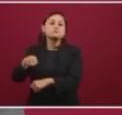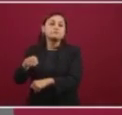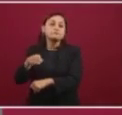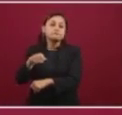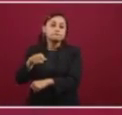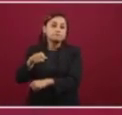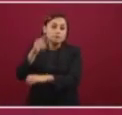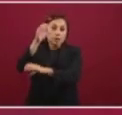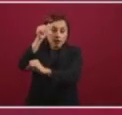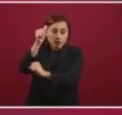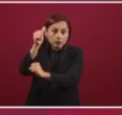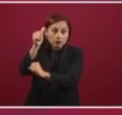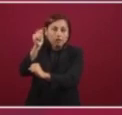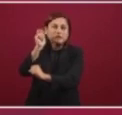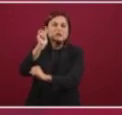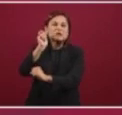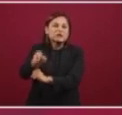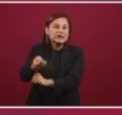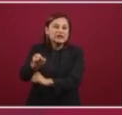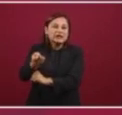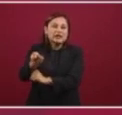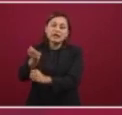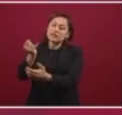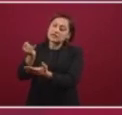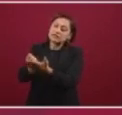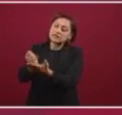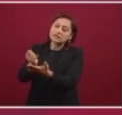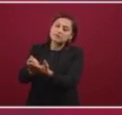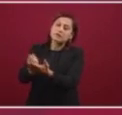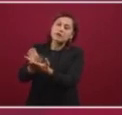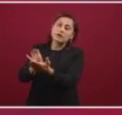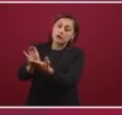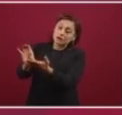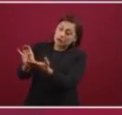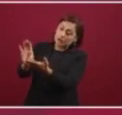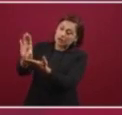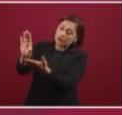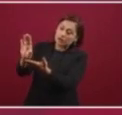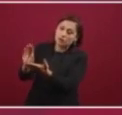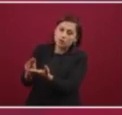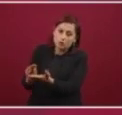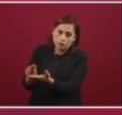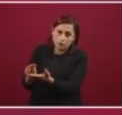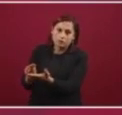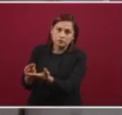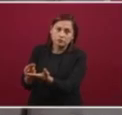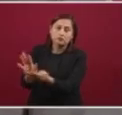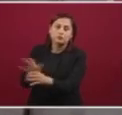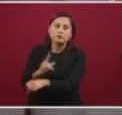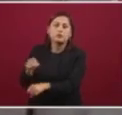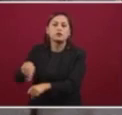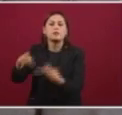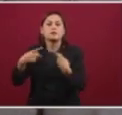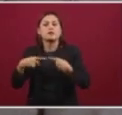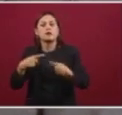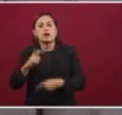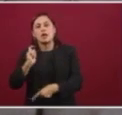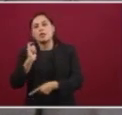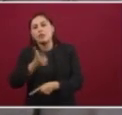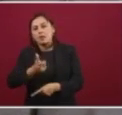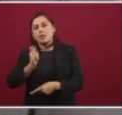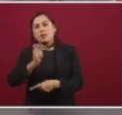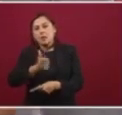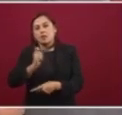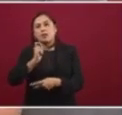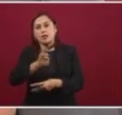en la disminución de la deuda, porque pagaban y pagaban y en vez de